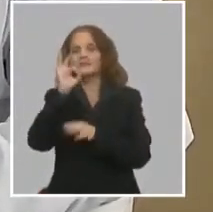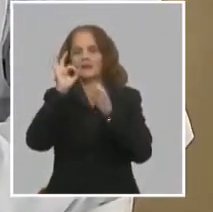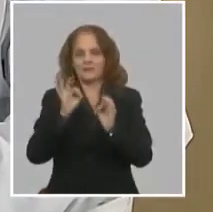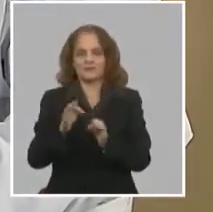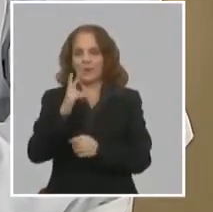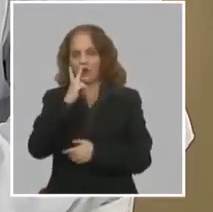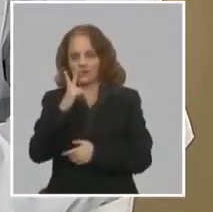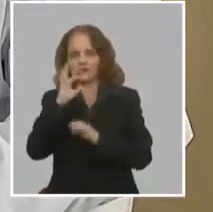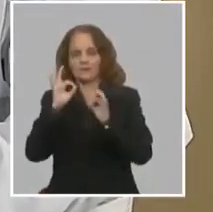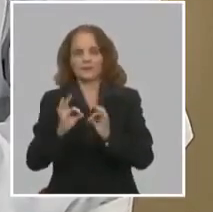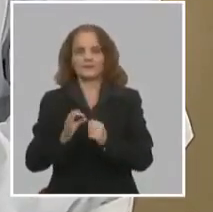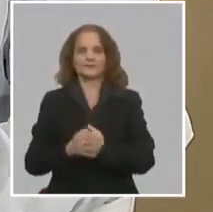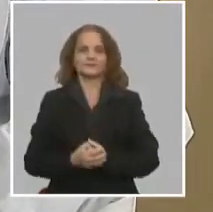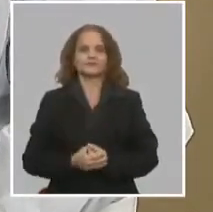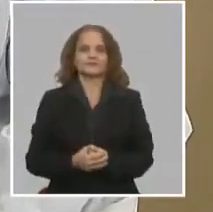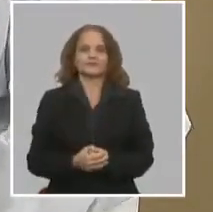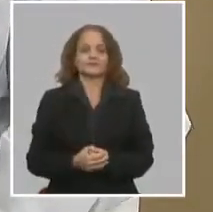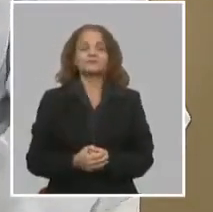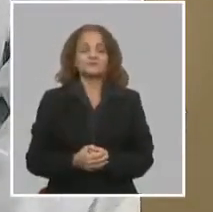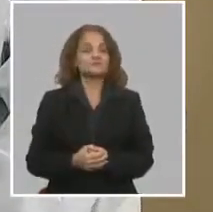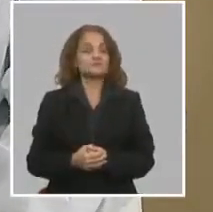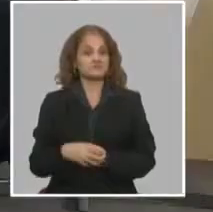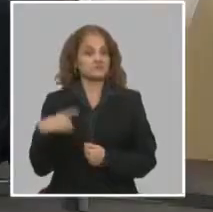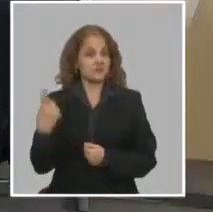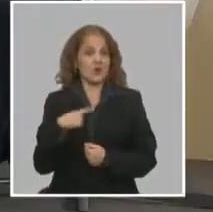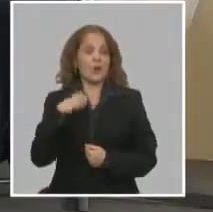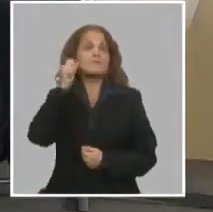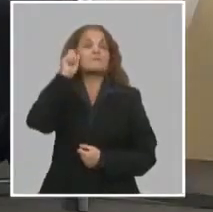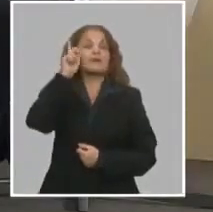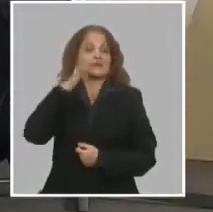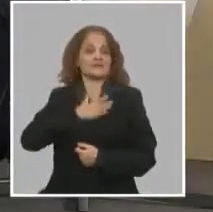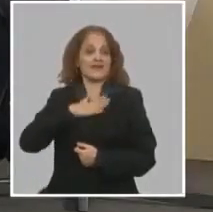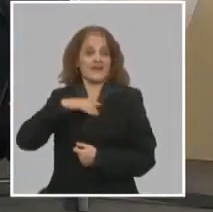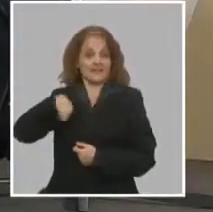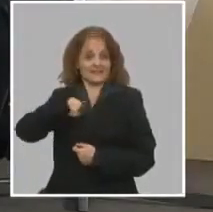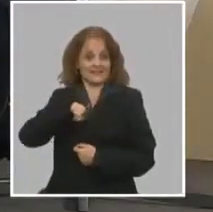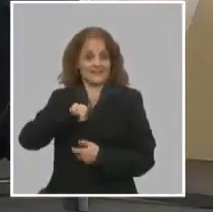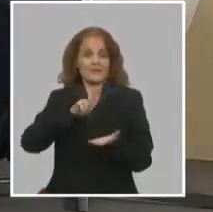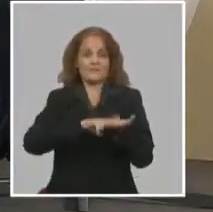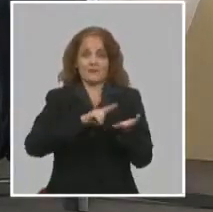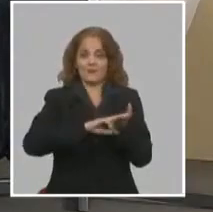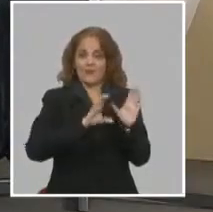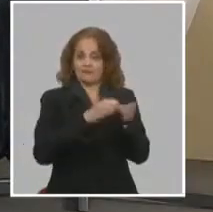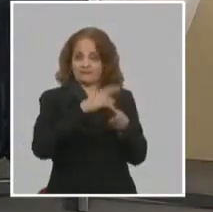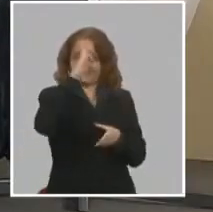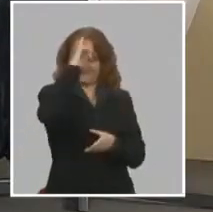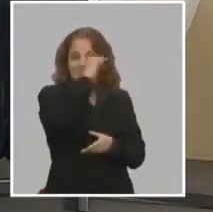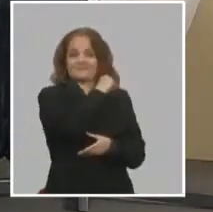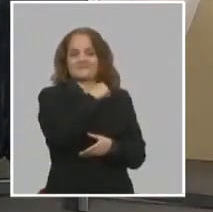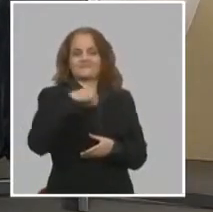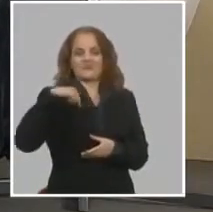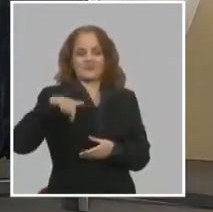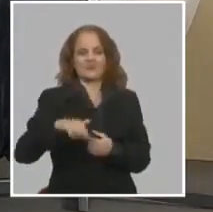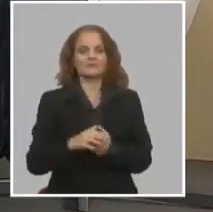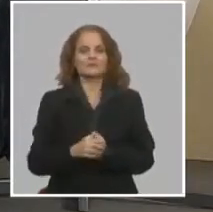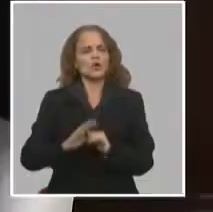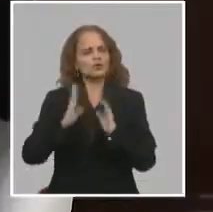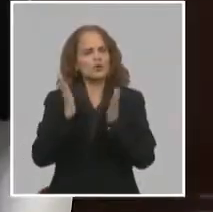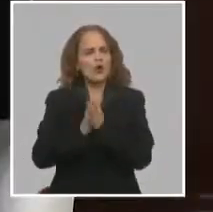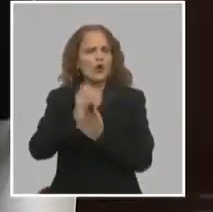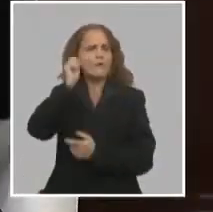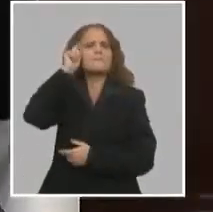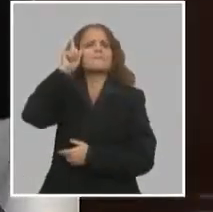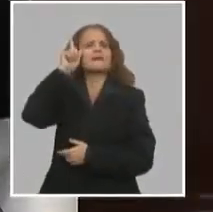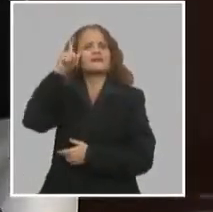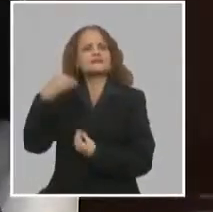por eso al resto de la brigada. Son parte de las experiencias que han vivido los miembros del contingente de Henry Reef, una experiencia que hoy pues revierten en